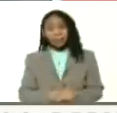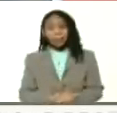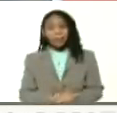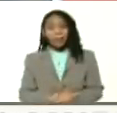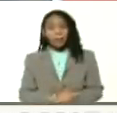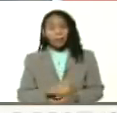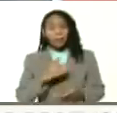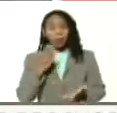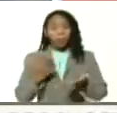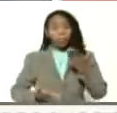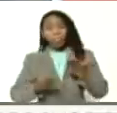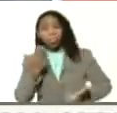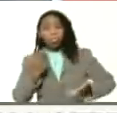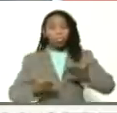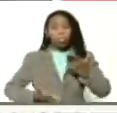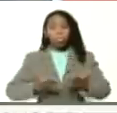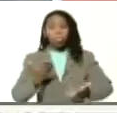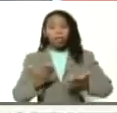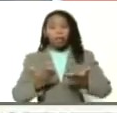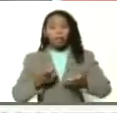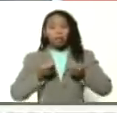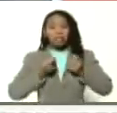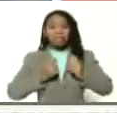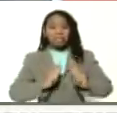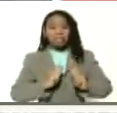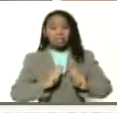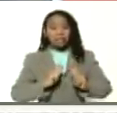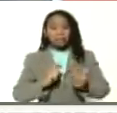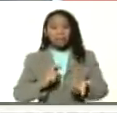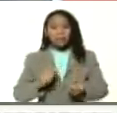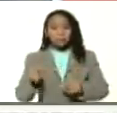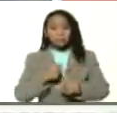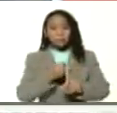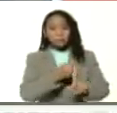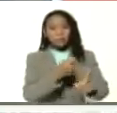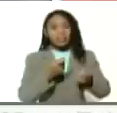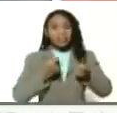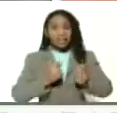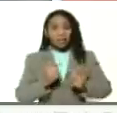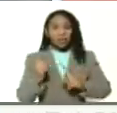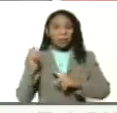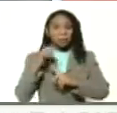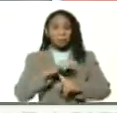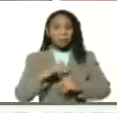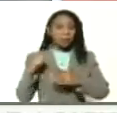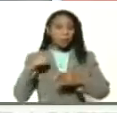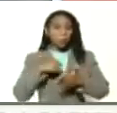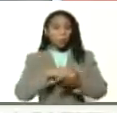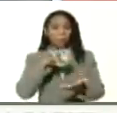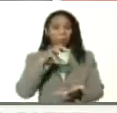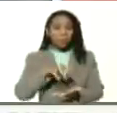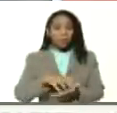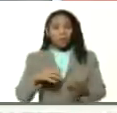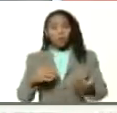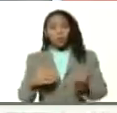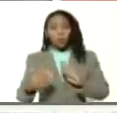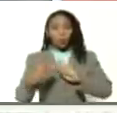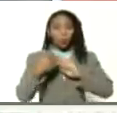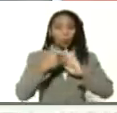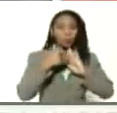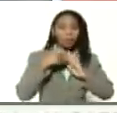por desestabilización, por intento de magnicidio, por intento de incursión mercenaria contra